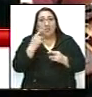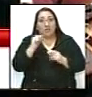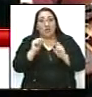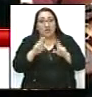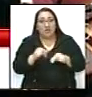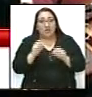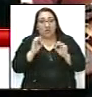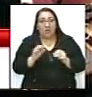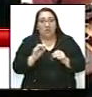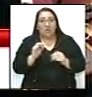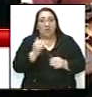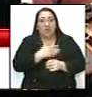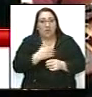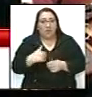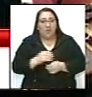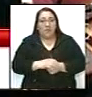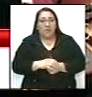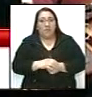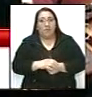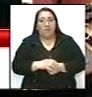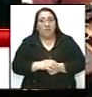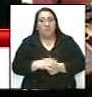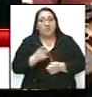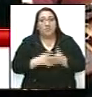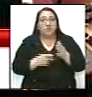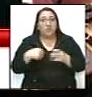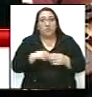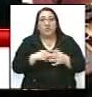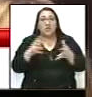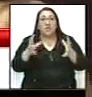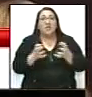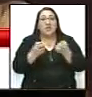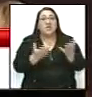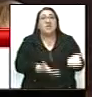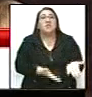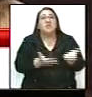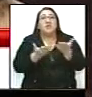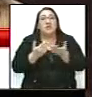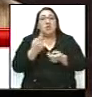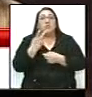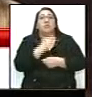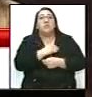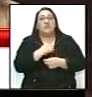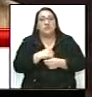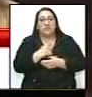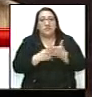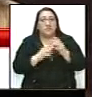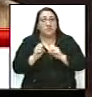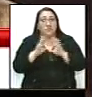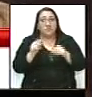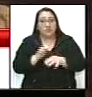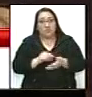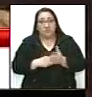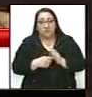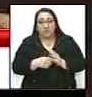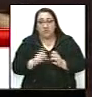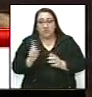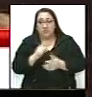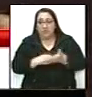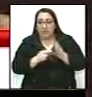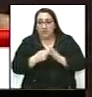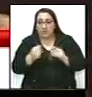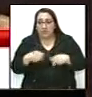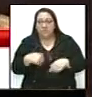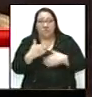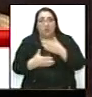razón, justamente, presidenta, es que nosotros decidimos invitar a ambos ministros para que aclaren esos puntos. O sea, no es que acá